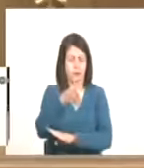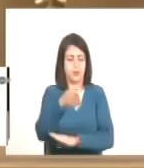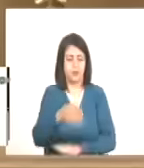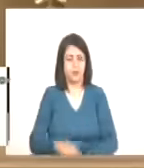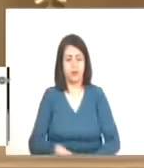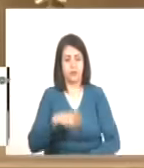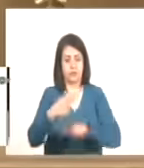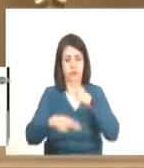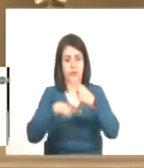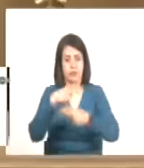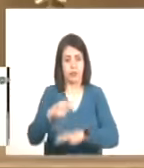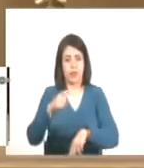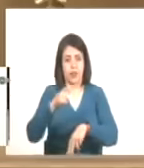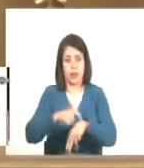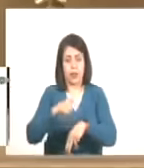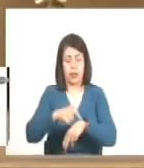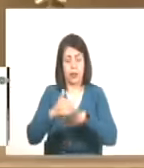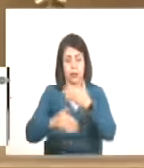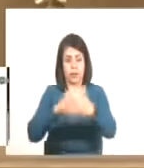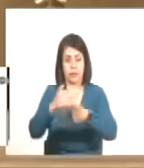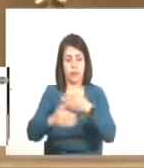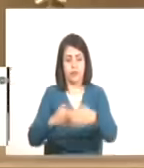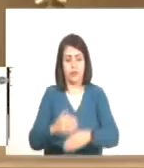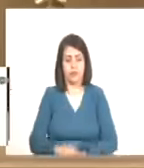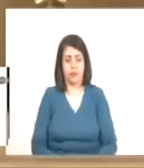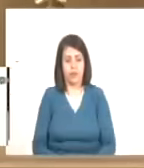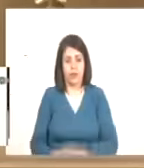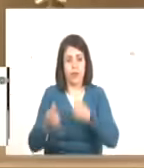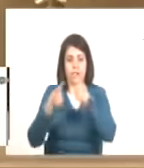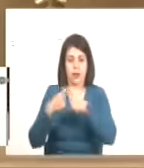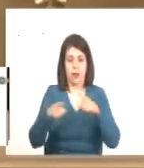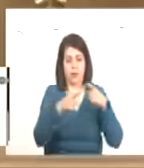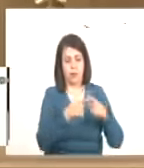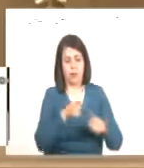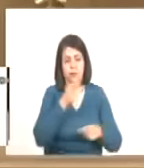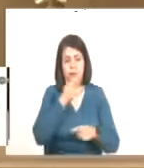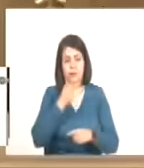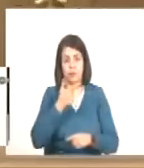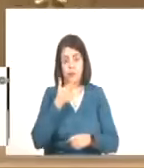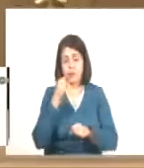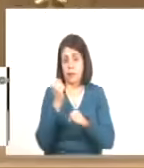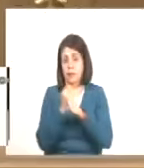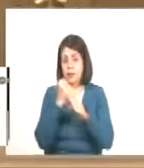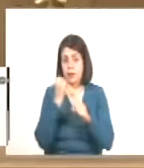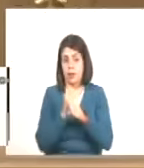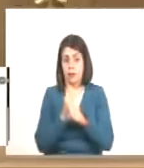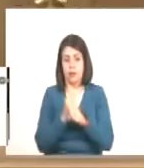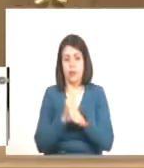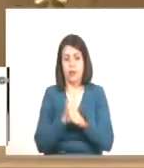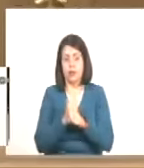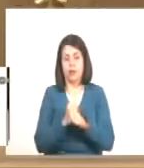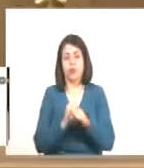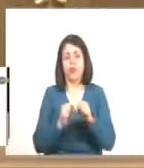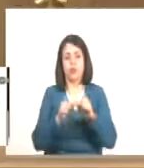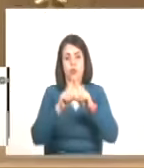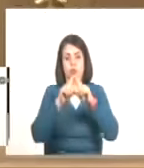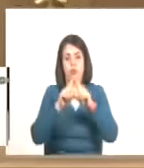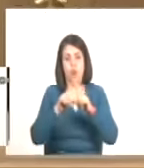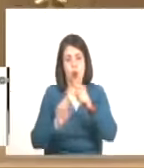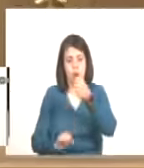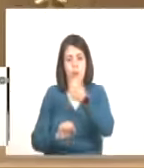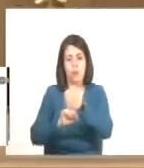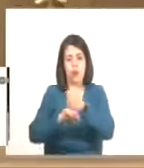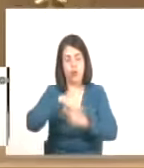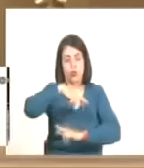la generación de estos tiempos a distintas y a hermosas obras como el cuadro columna vertebral de